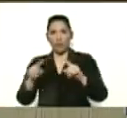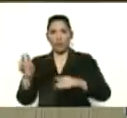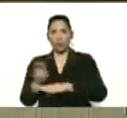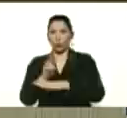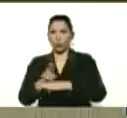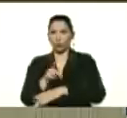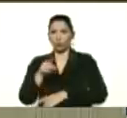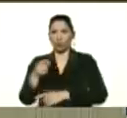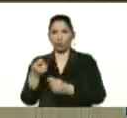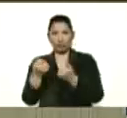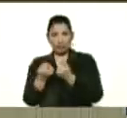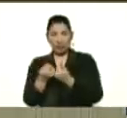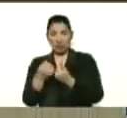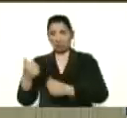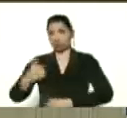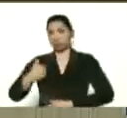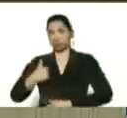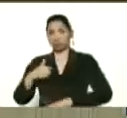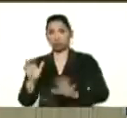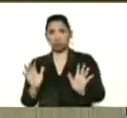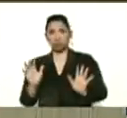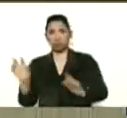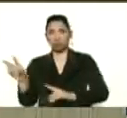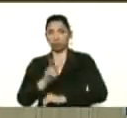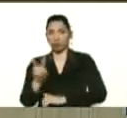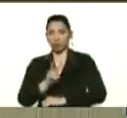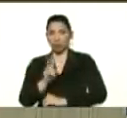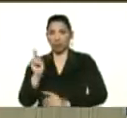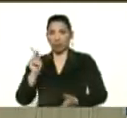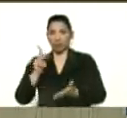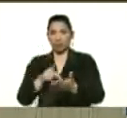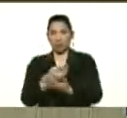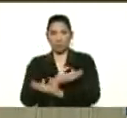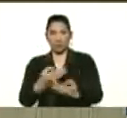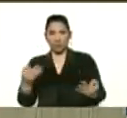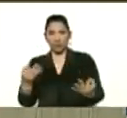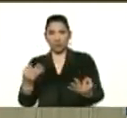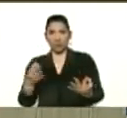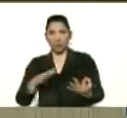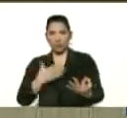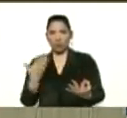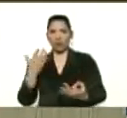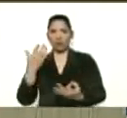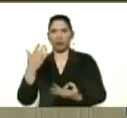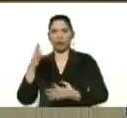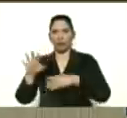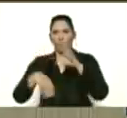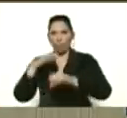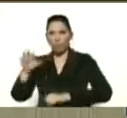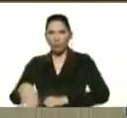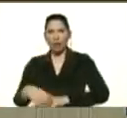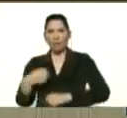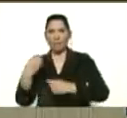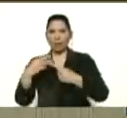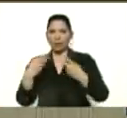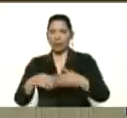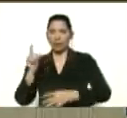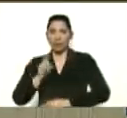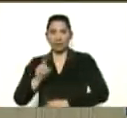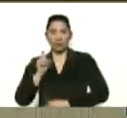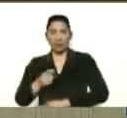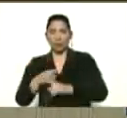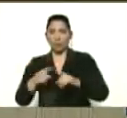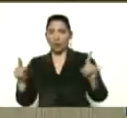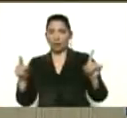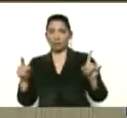ello como les da la gana, Venezuela hubiera perfectamente podido adquirir todos los insumos necesarios